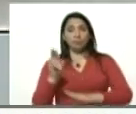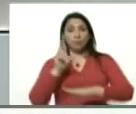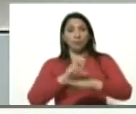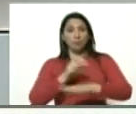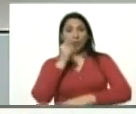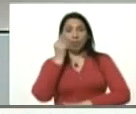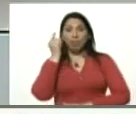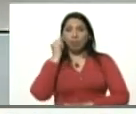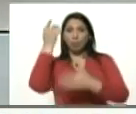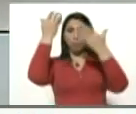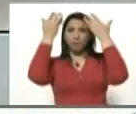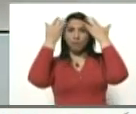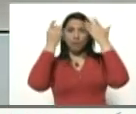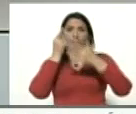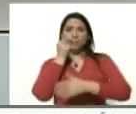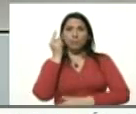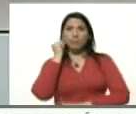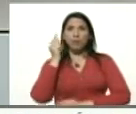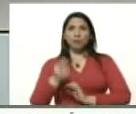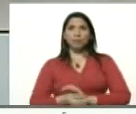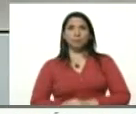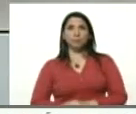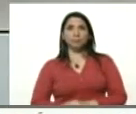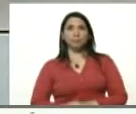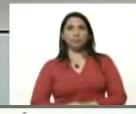a las médicas, a las enfermeras, a los enfermeros,